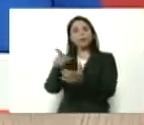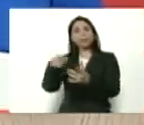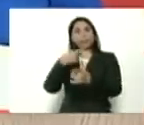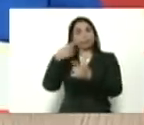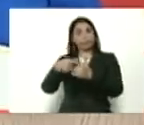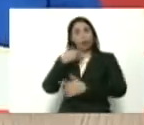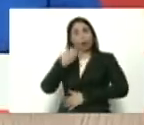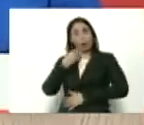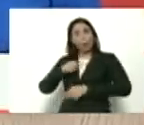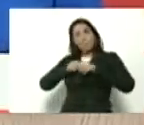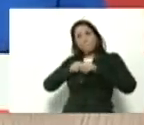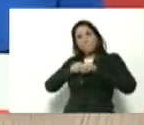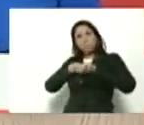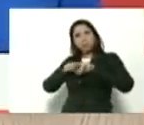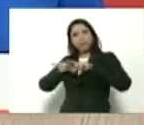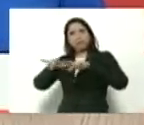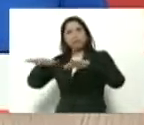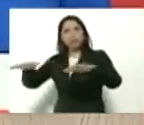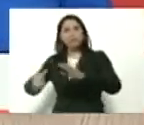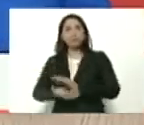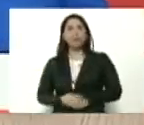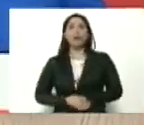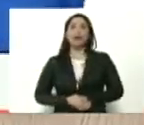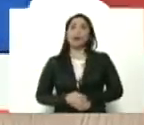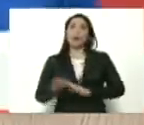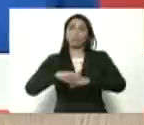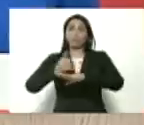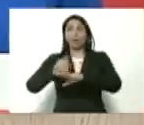salió contagiada por este familiar.